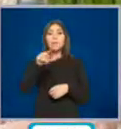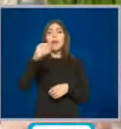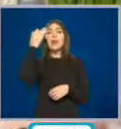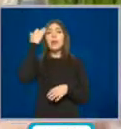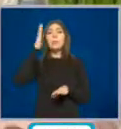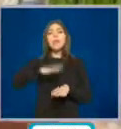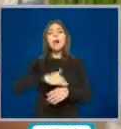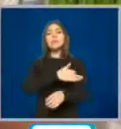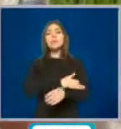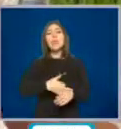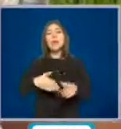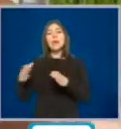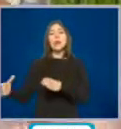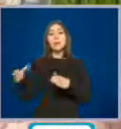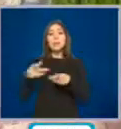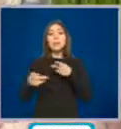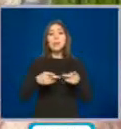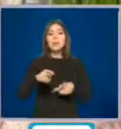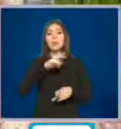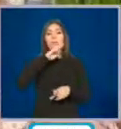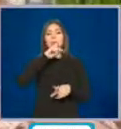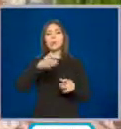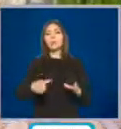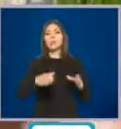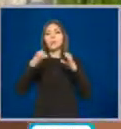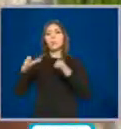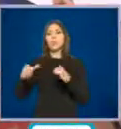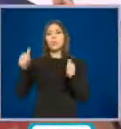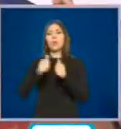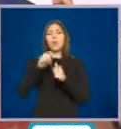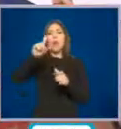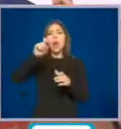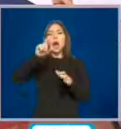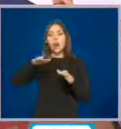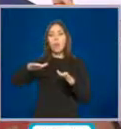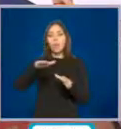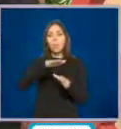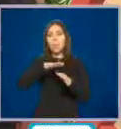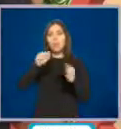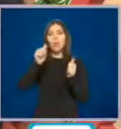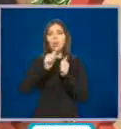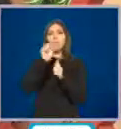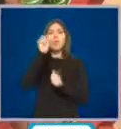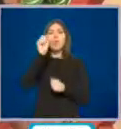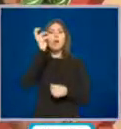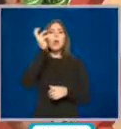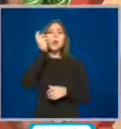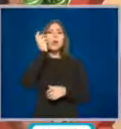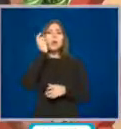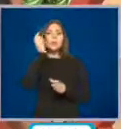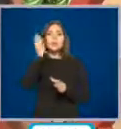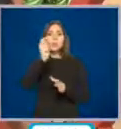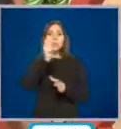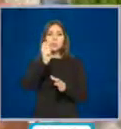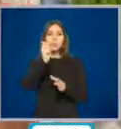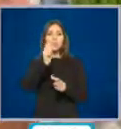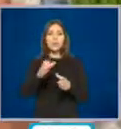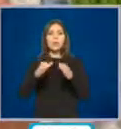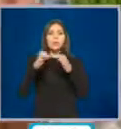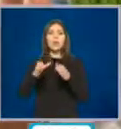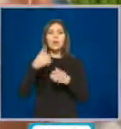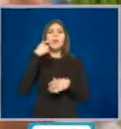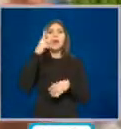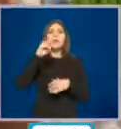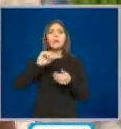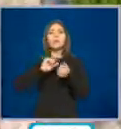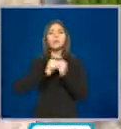con unas gotitas ligeras de limón. Esto es para que no se oxide y agarre como ese color amarillito. Ah, es como que- la papa, que también se pone Eh, amarillenta, sí. se quema de